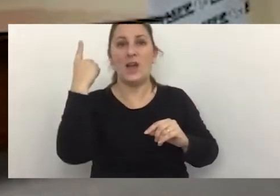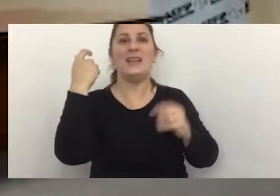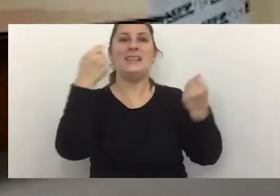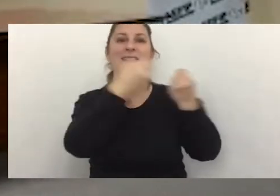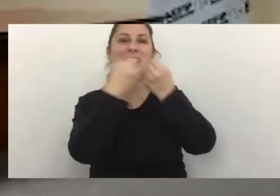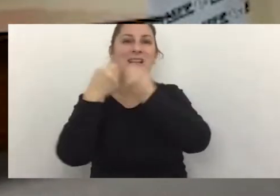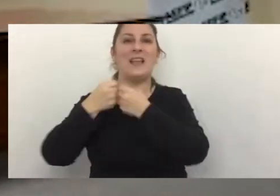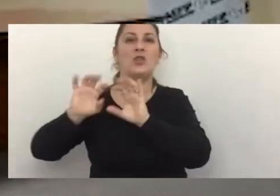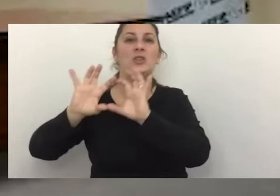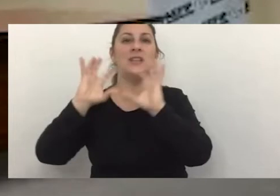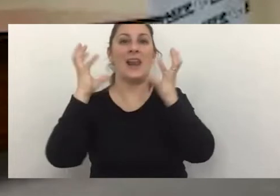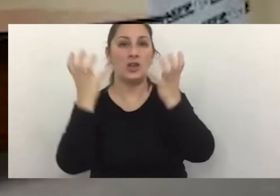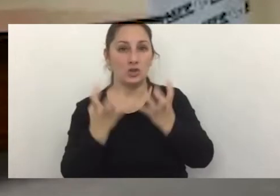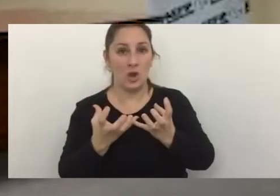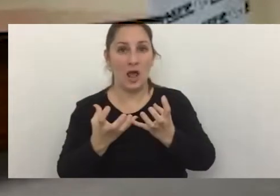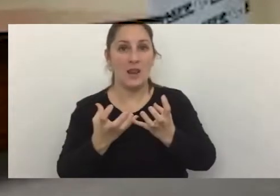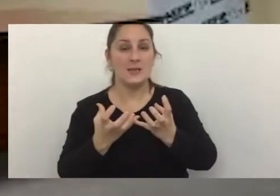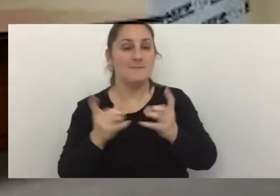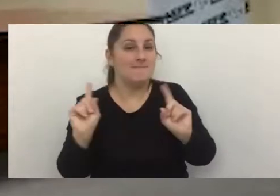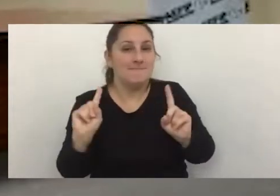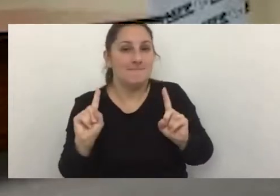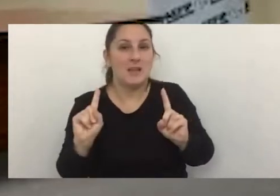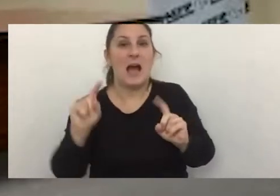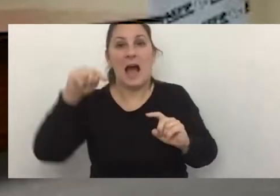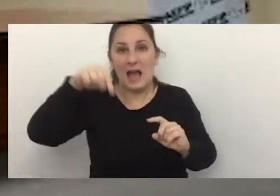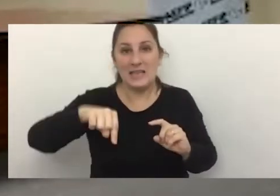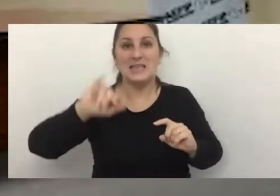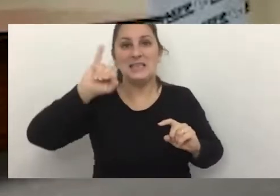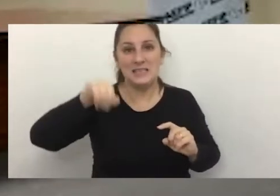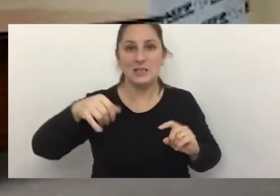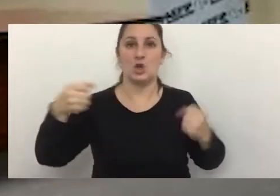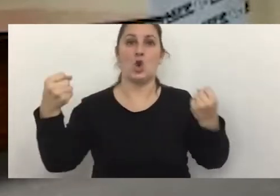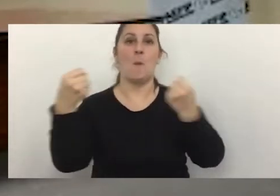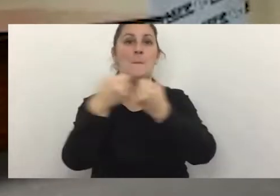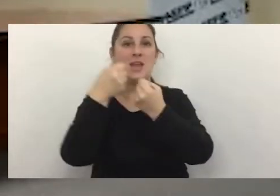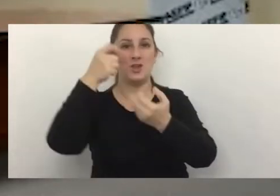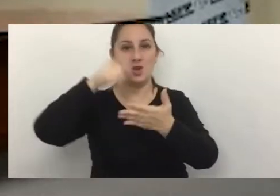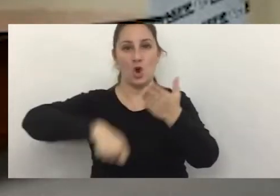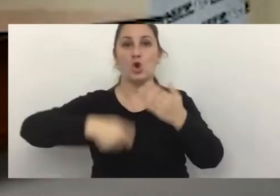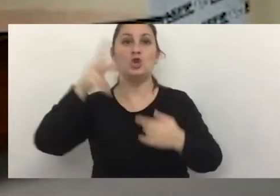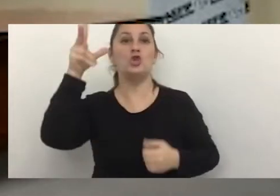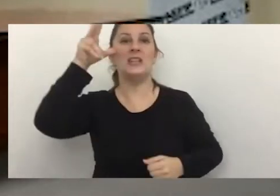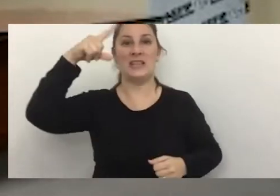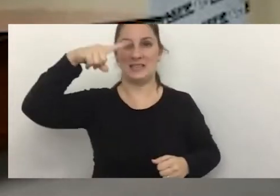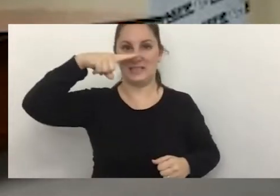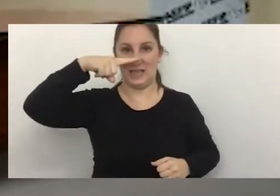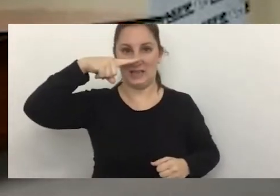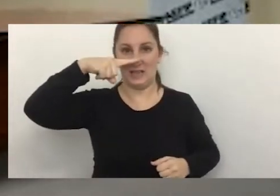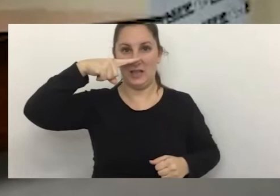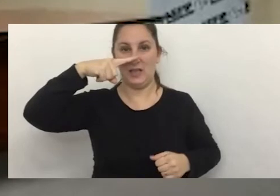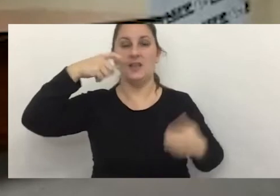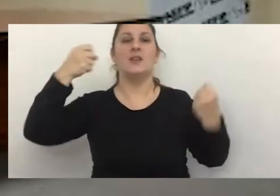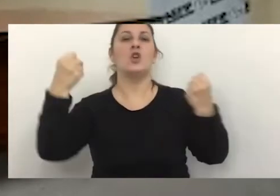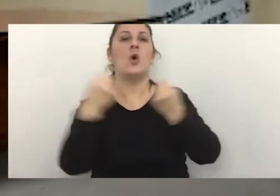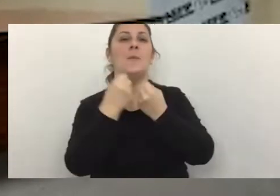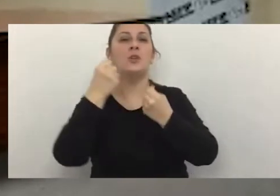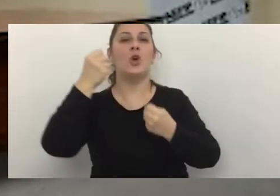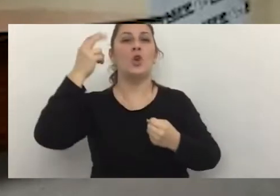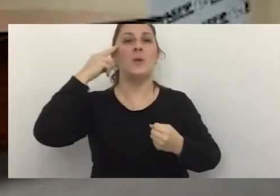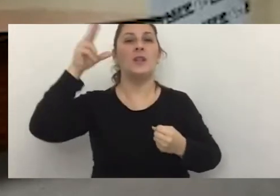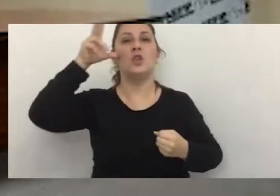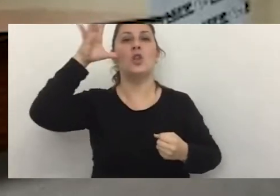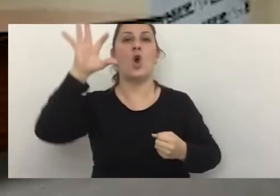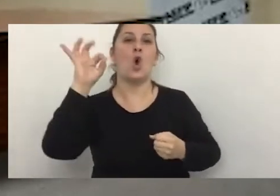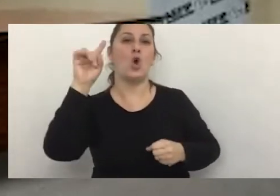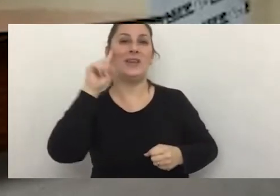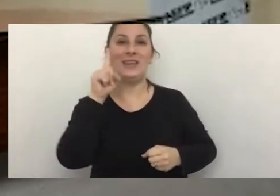humanos. Y aquí sí aparece el convenio 87 y el convenio 98 de OIT, que